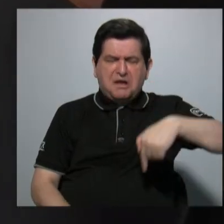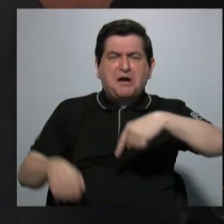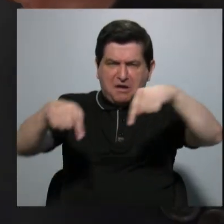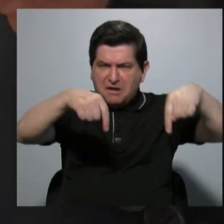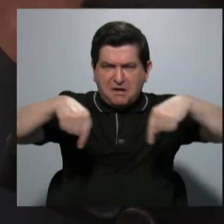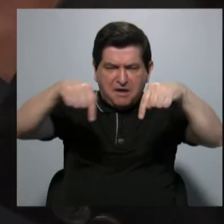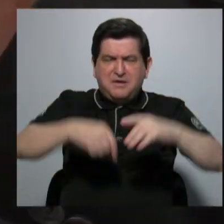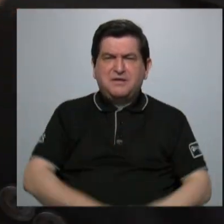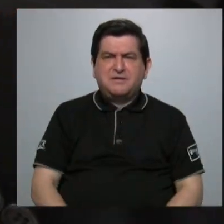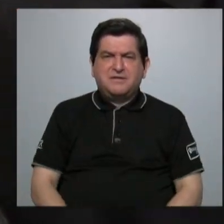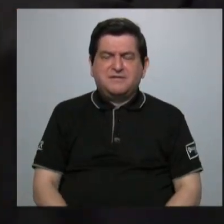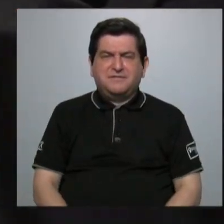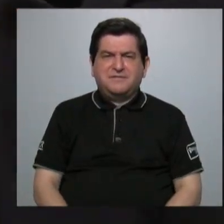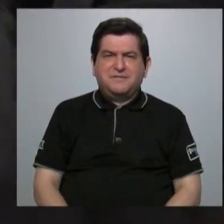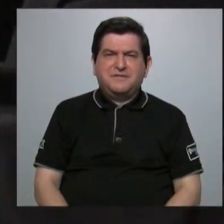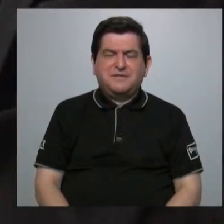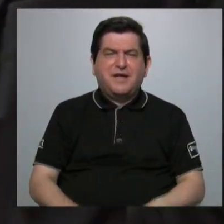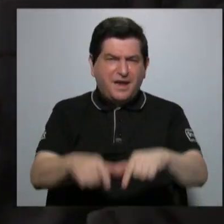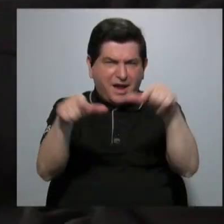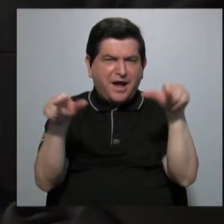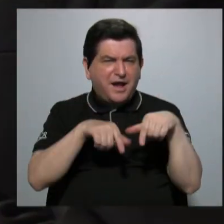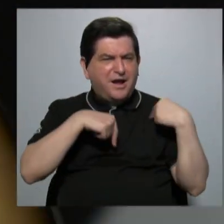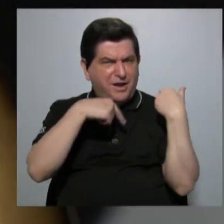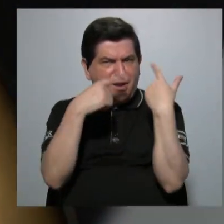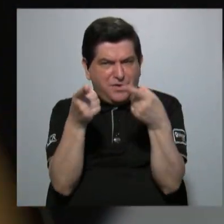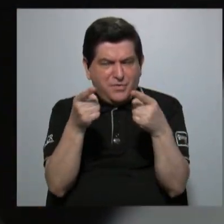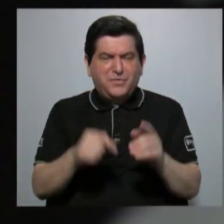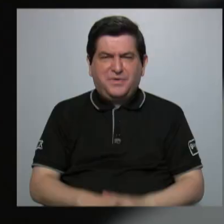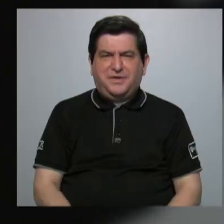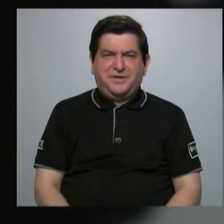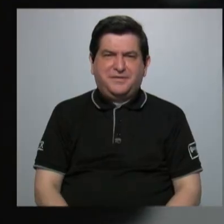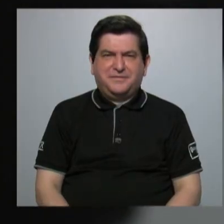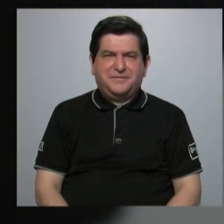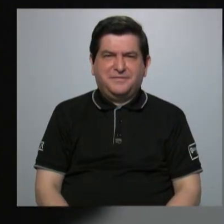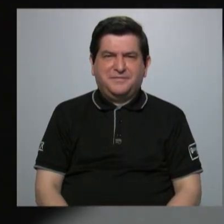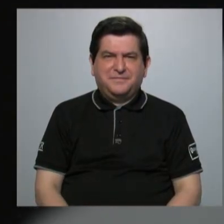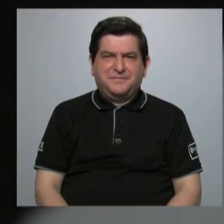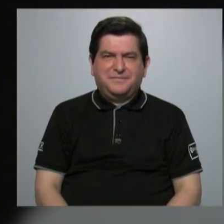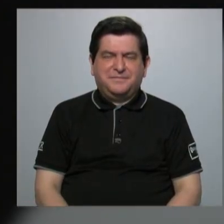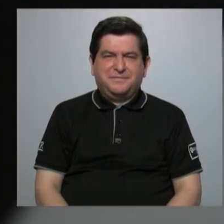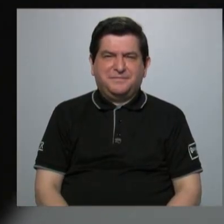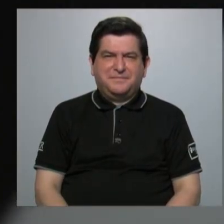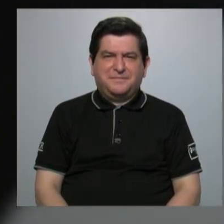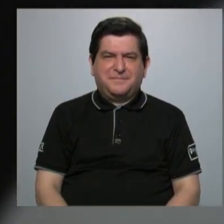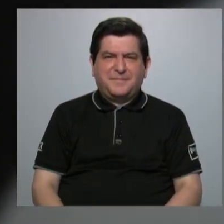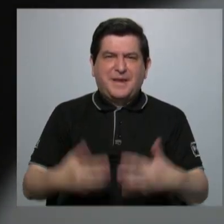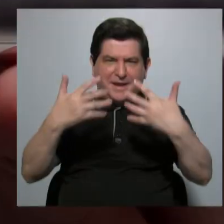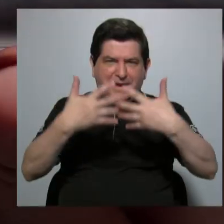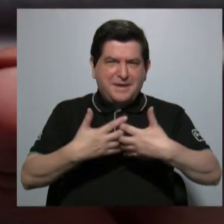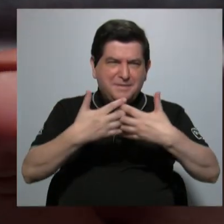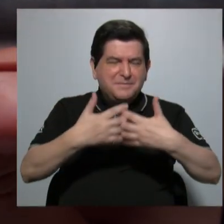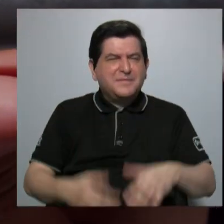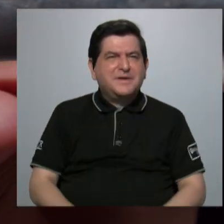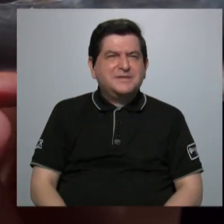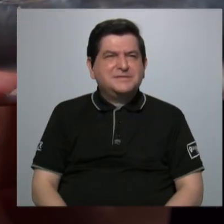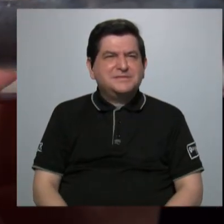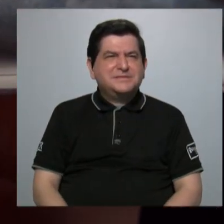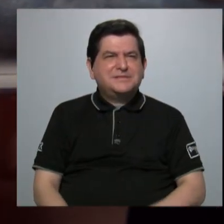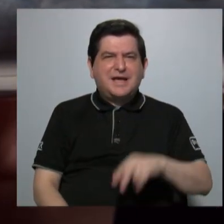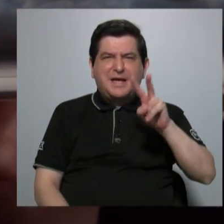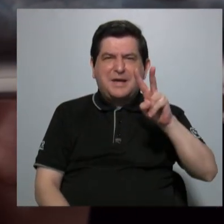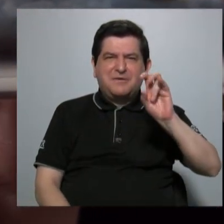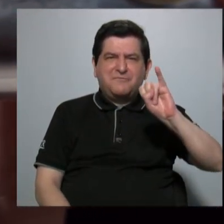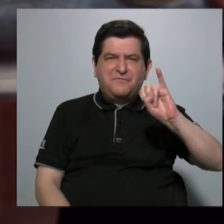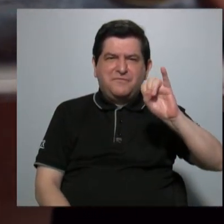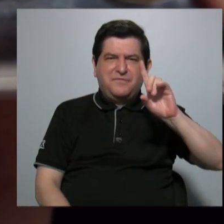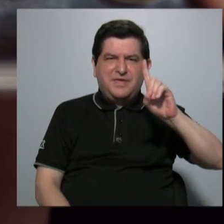vamos al estudio de grabación en el 94 a